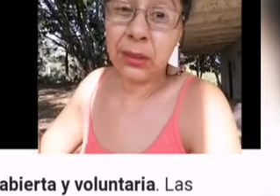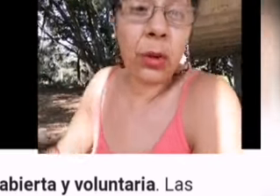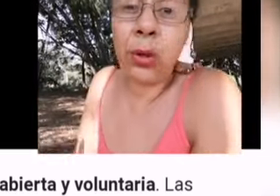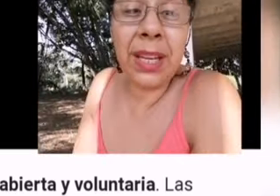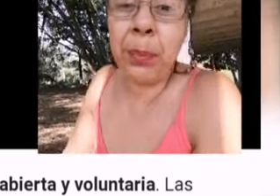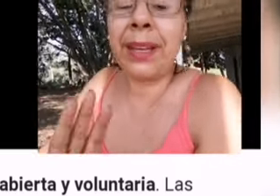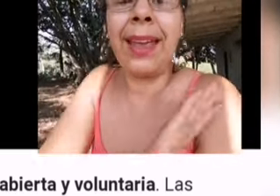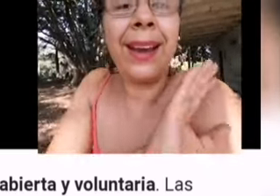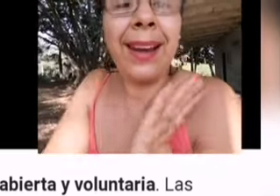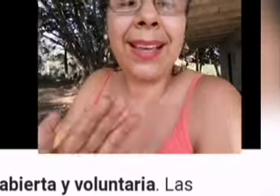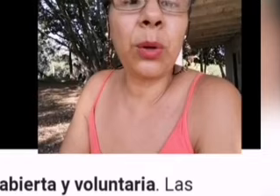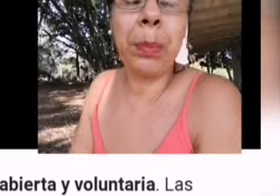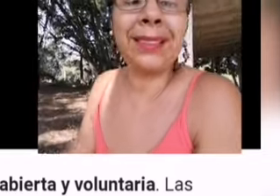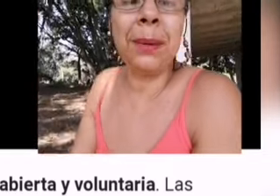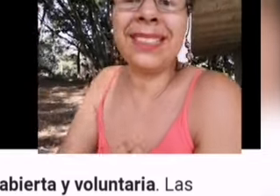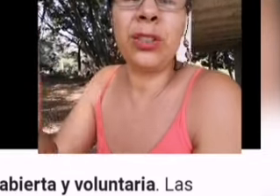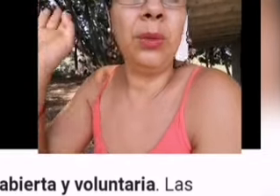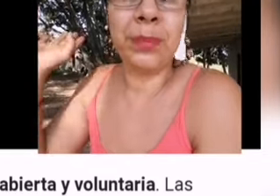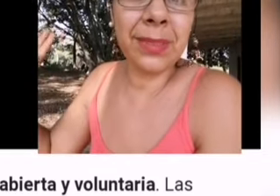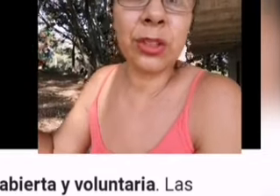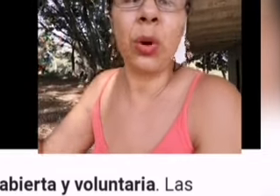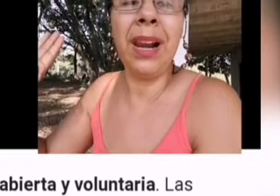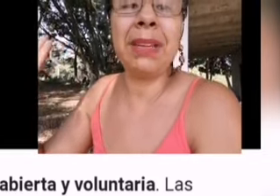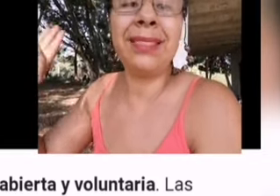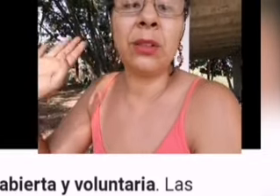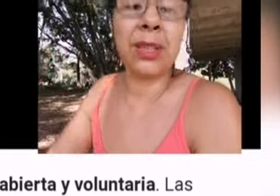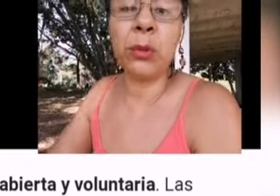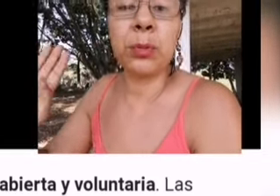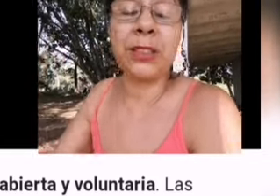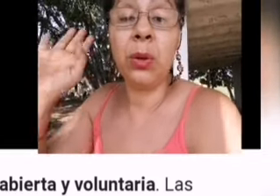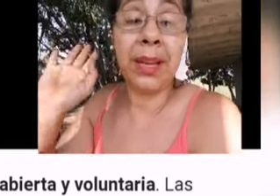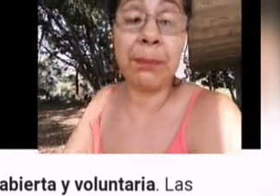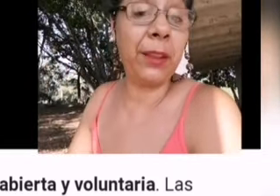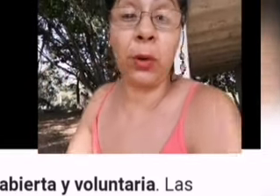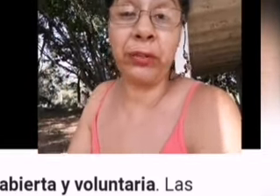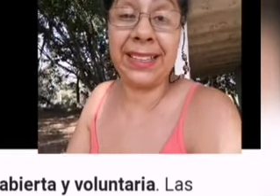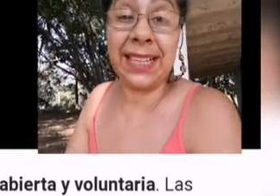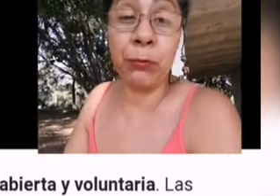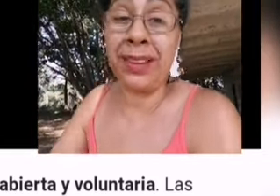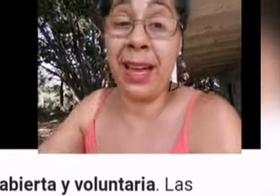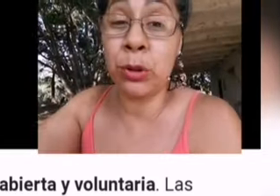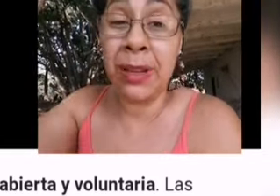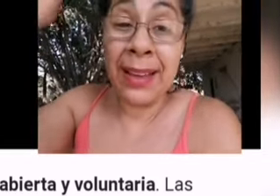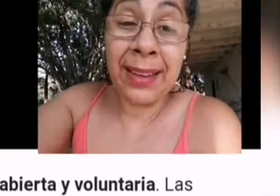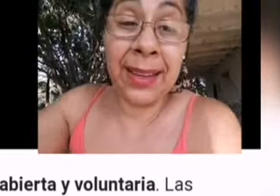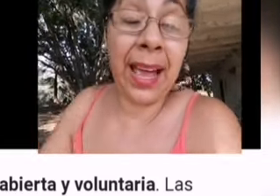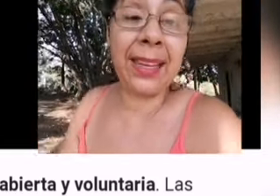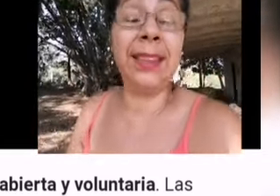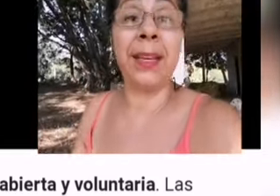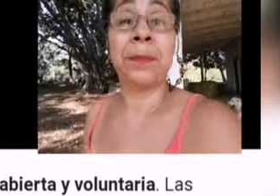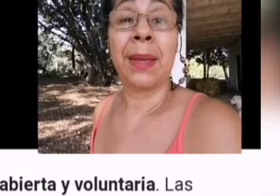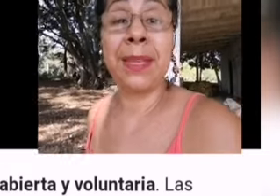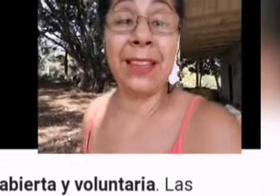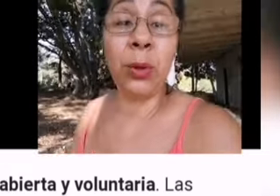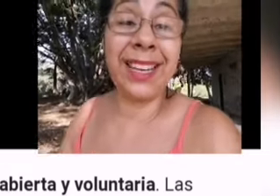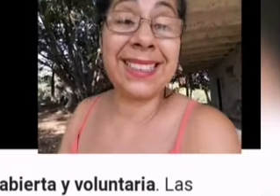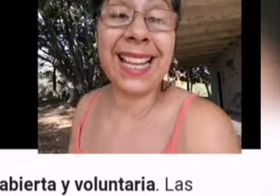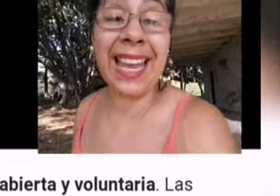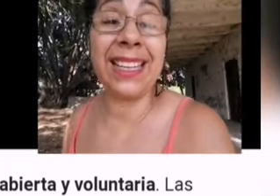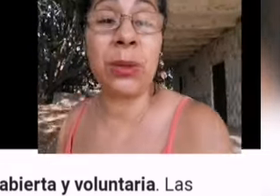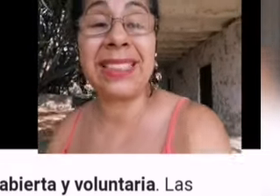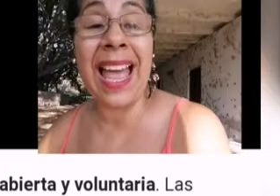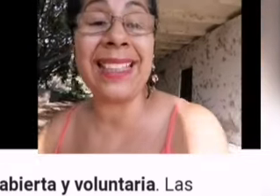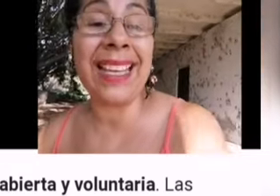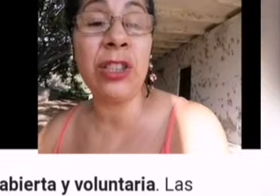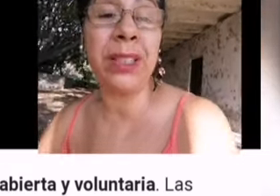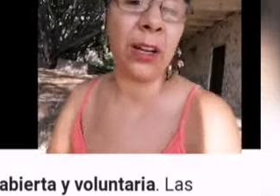X, no lo sé, porque las cooperativas, de hecho, solamente nos hemos visto en videoconferencia. No andamos ahí de viendo quién está